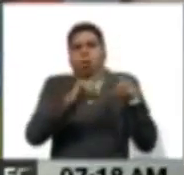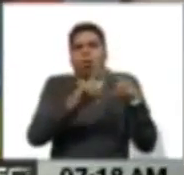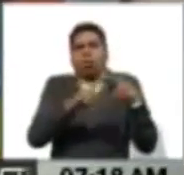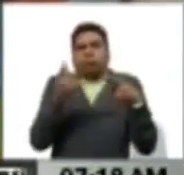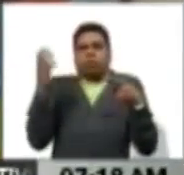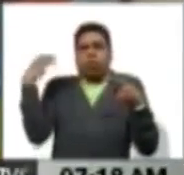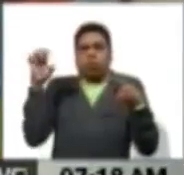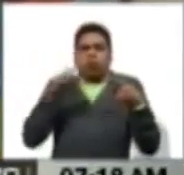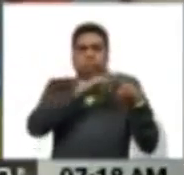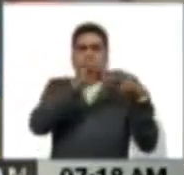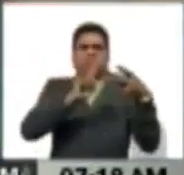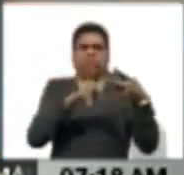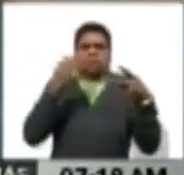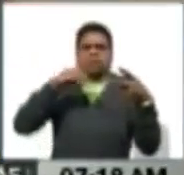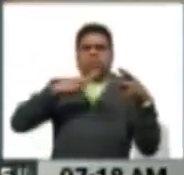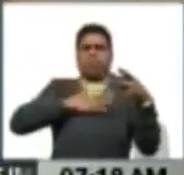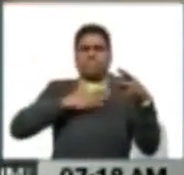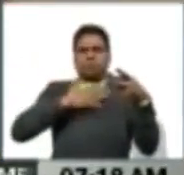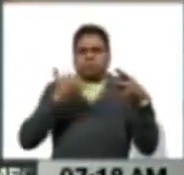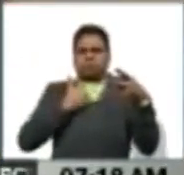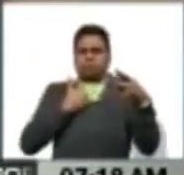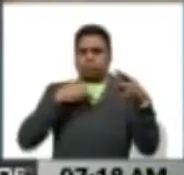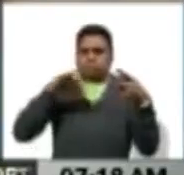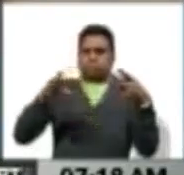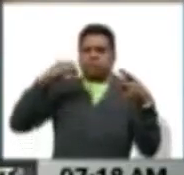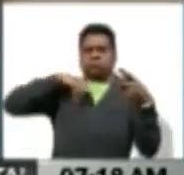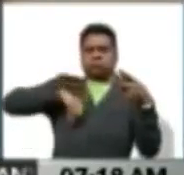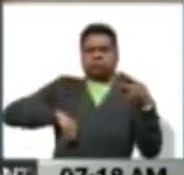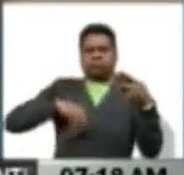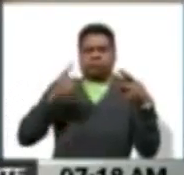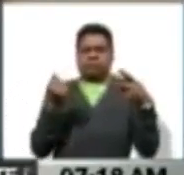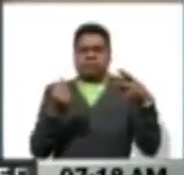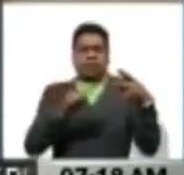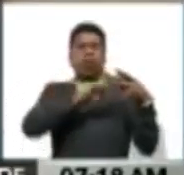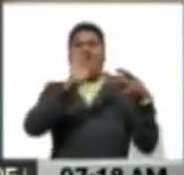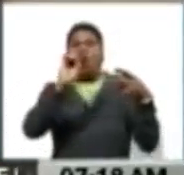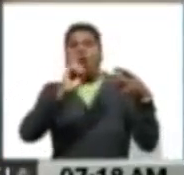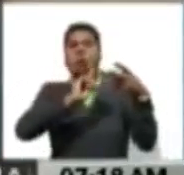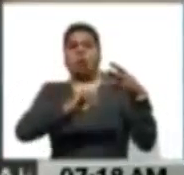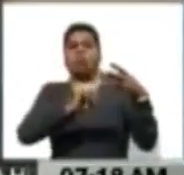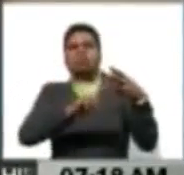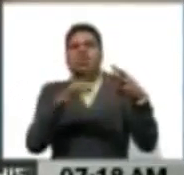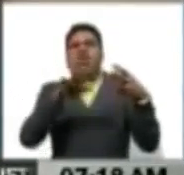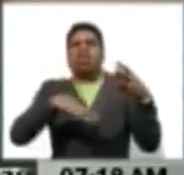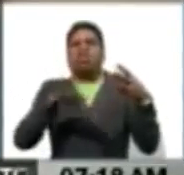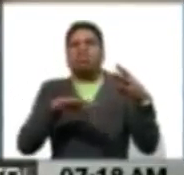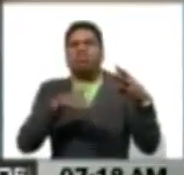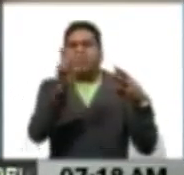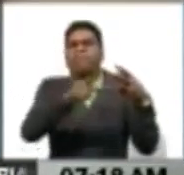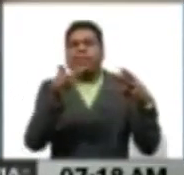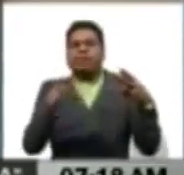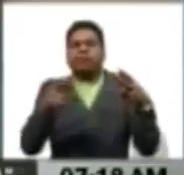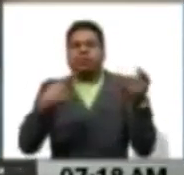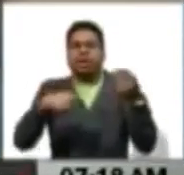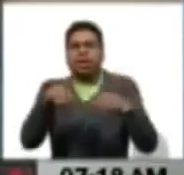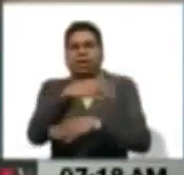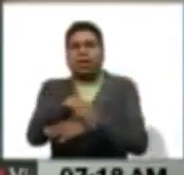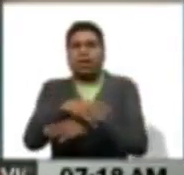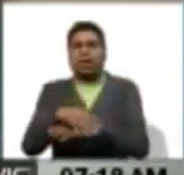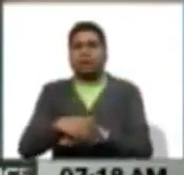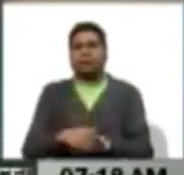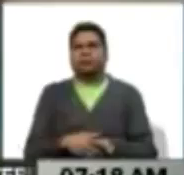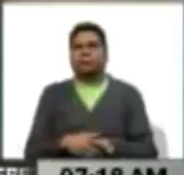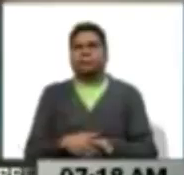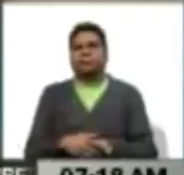Fíjate, es importante resaltar que el Estado, desde el año 2014 hasta el año 2012, le entregó a Empresas Polar